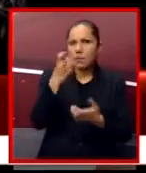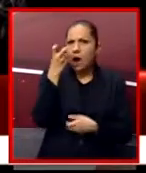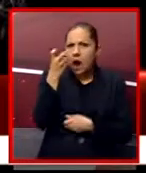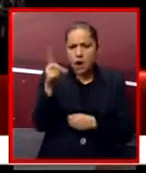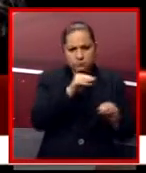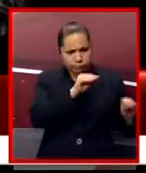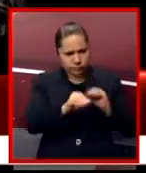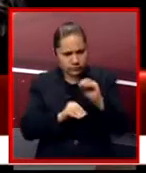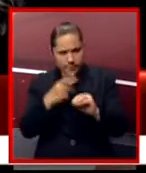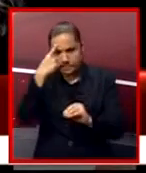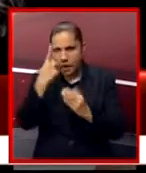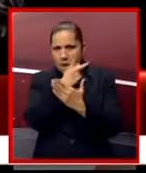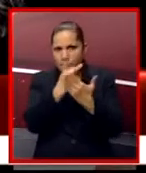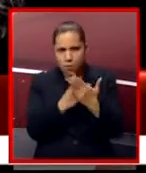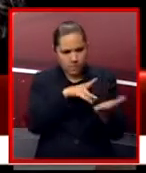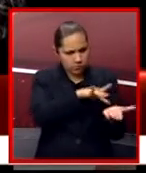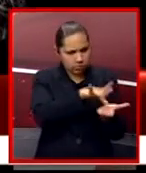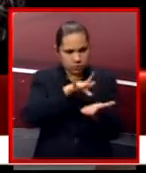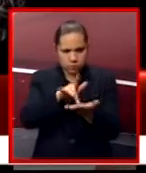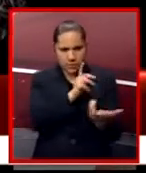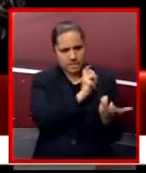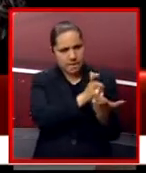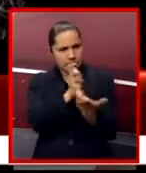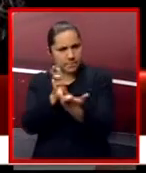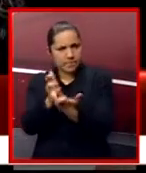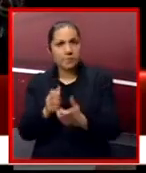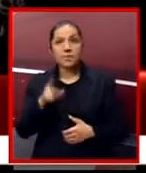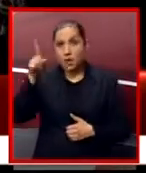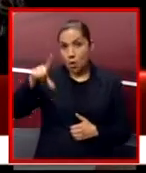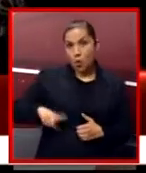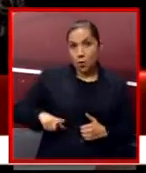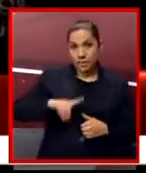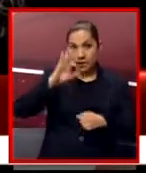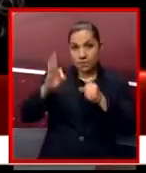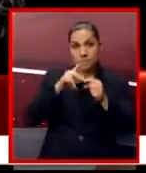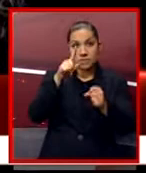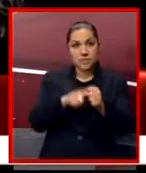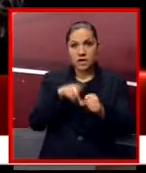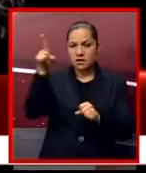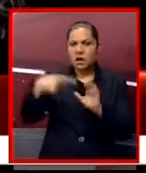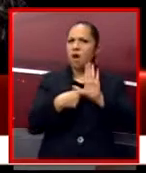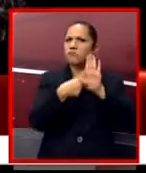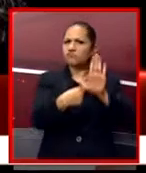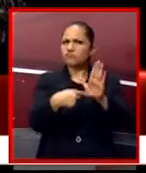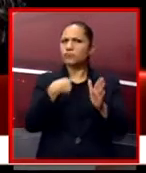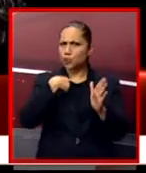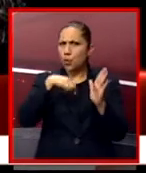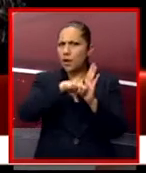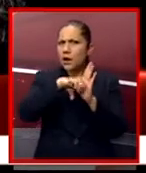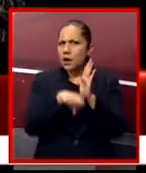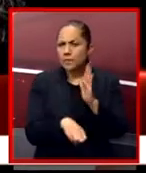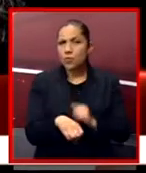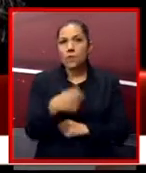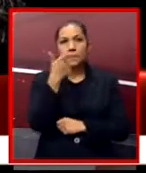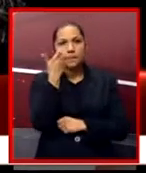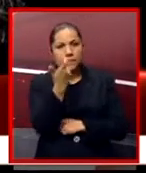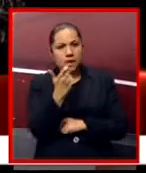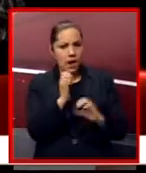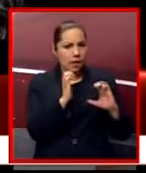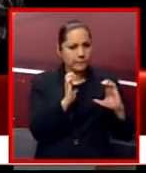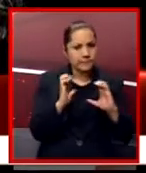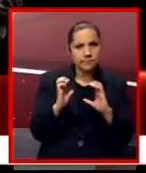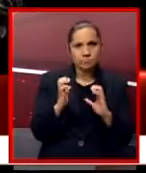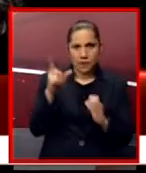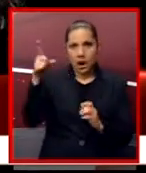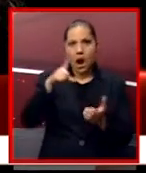Pone el ejemplo el gobierno federal apretándose el cinturón que como buen juez por su casa empieza